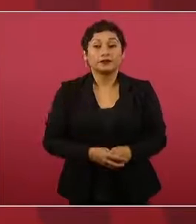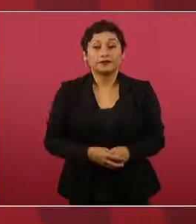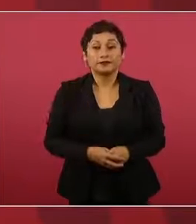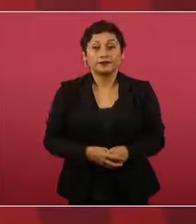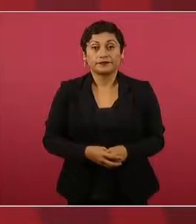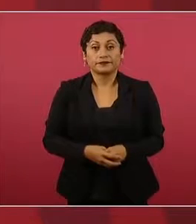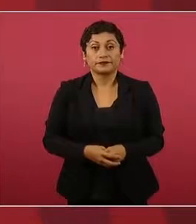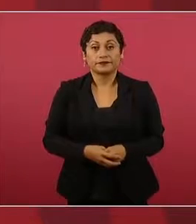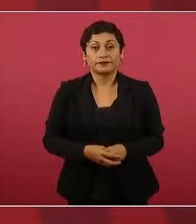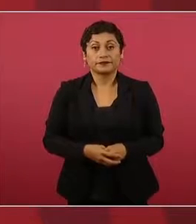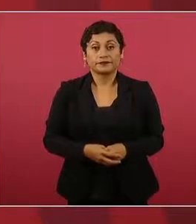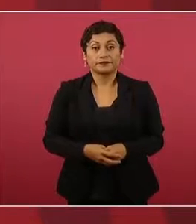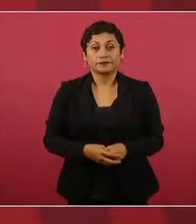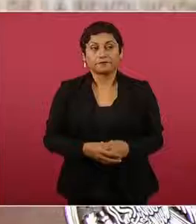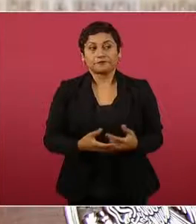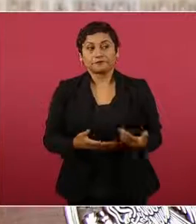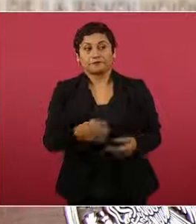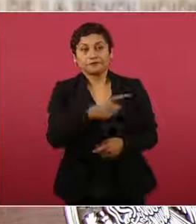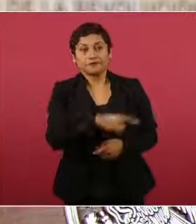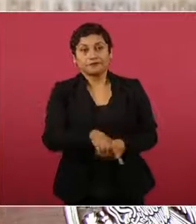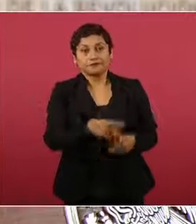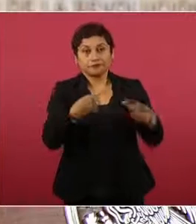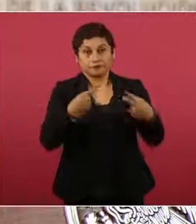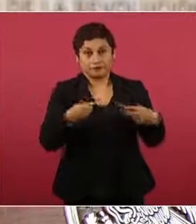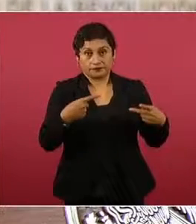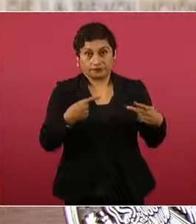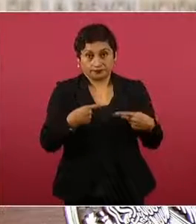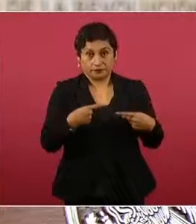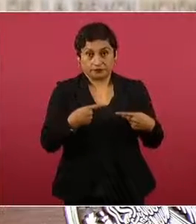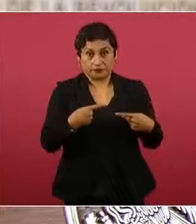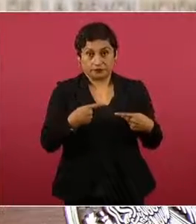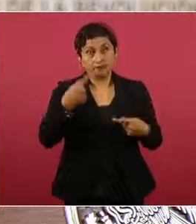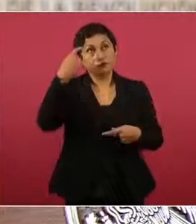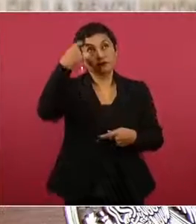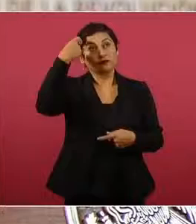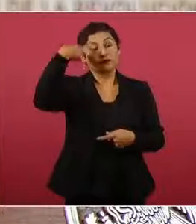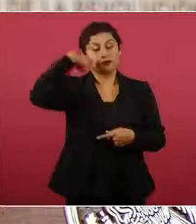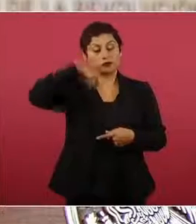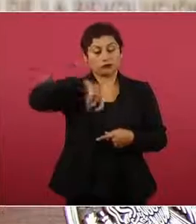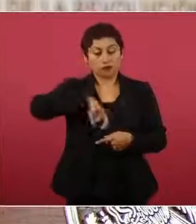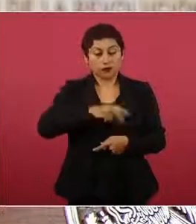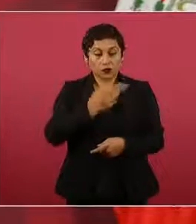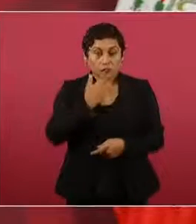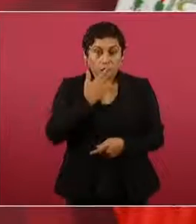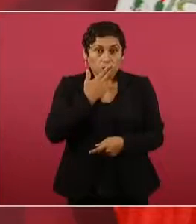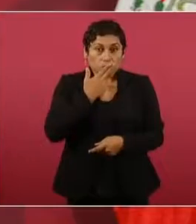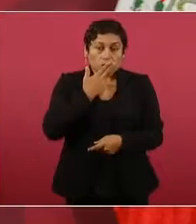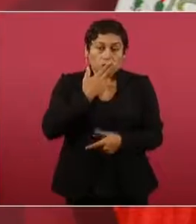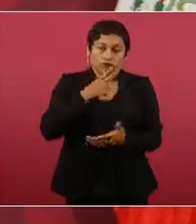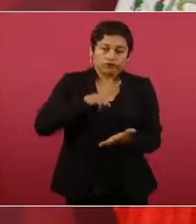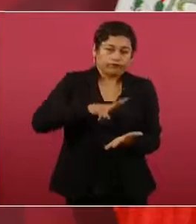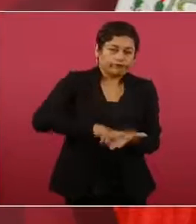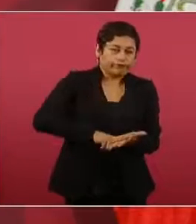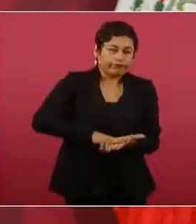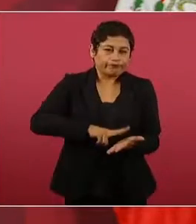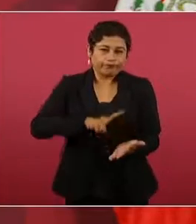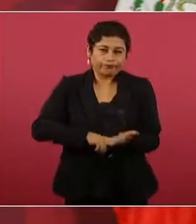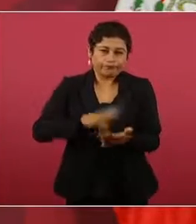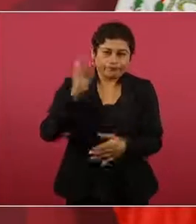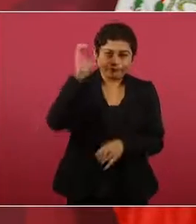mantuvo principios, ideales, eso es lo que nos salvó, los valores culturales,